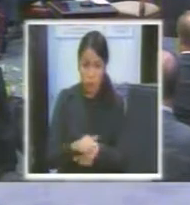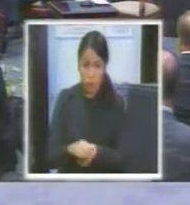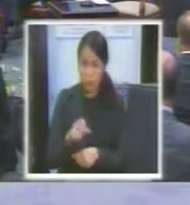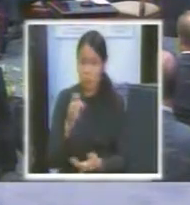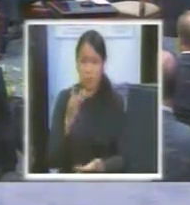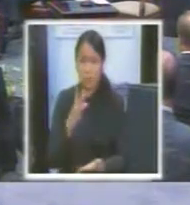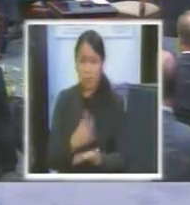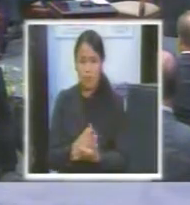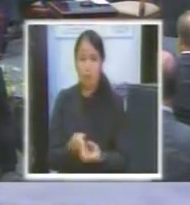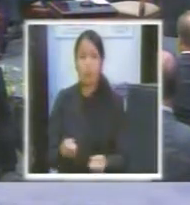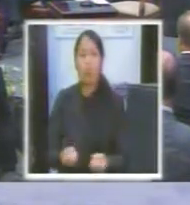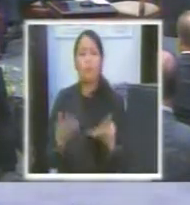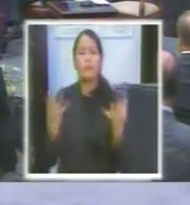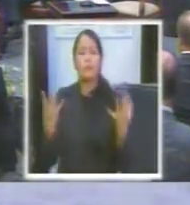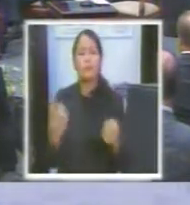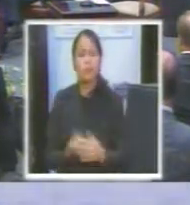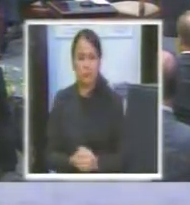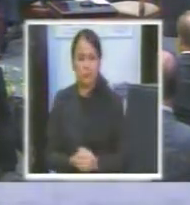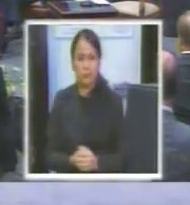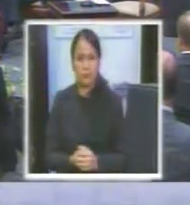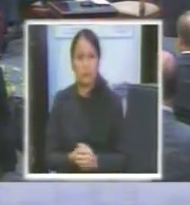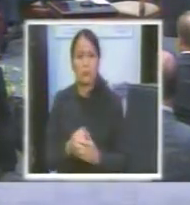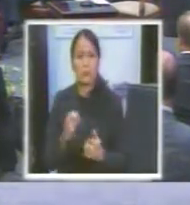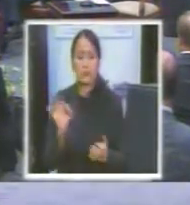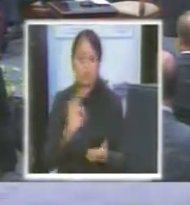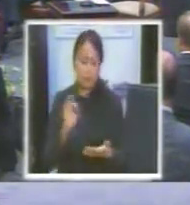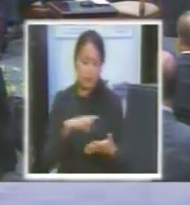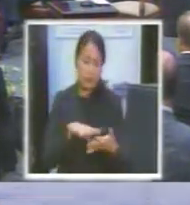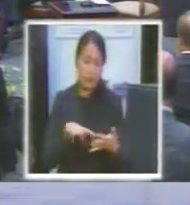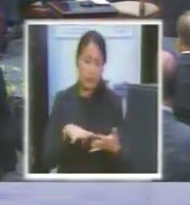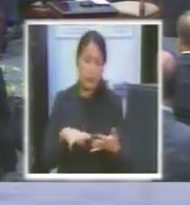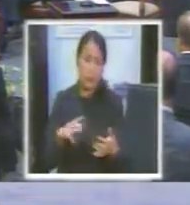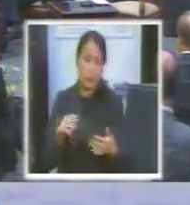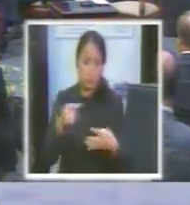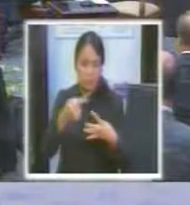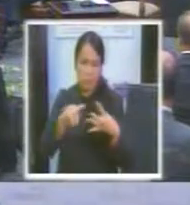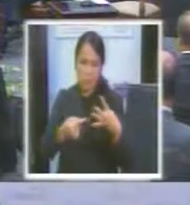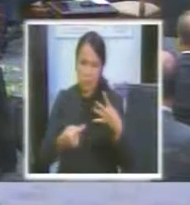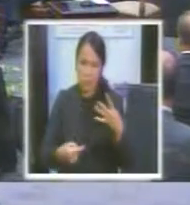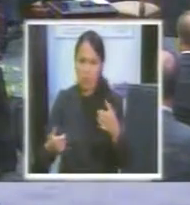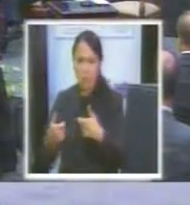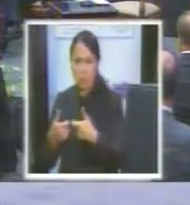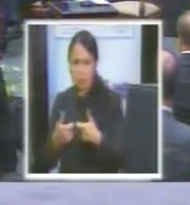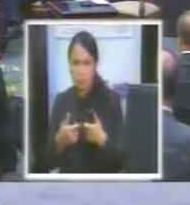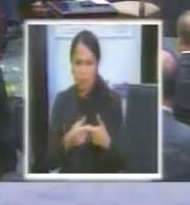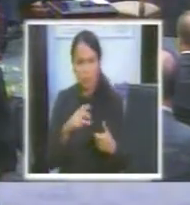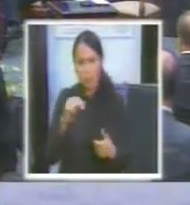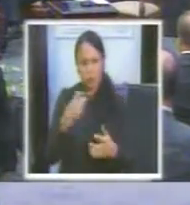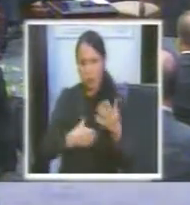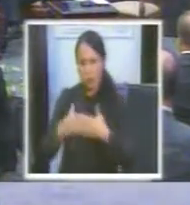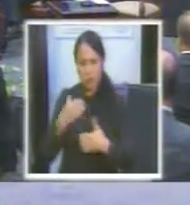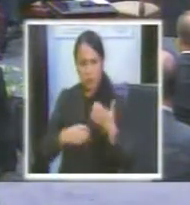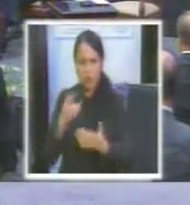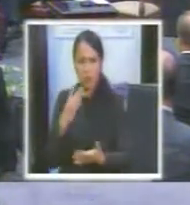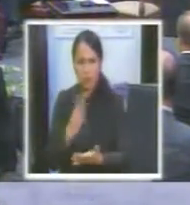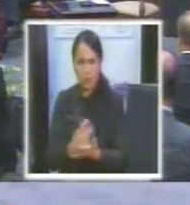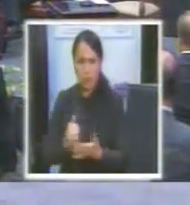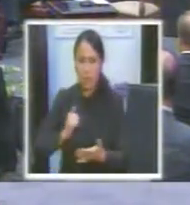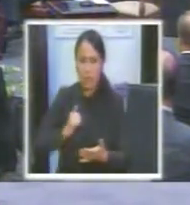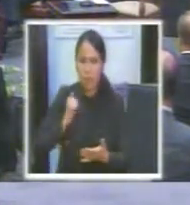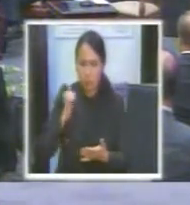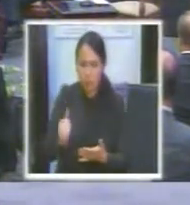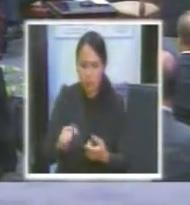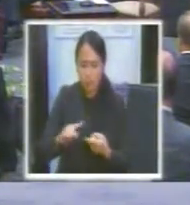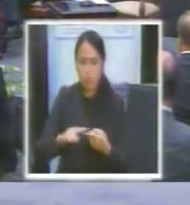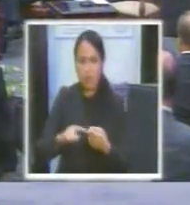todo cualitativos. Si se aprovechan con inteligencia los aspectos de cooperación no comercial del nuevo acuerdo, tales como